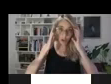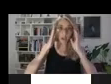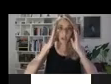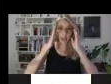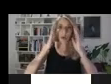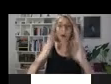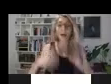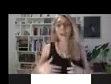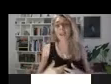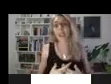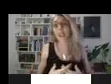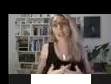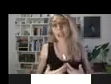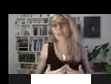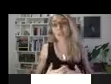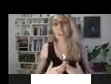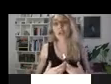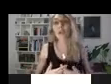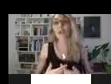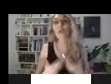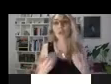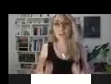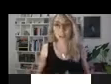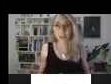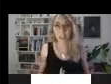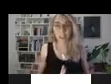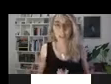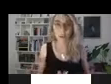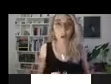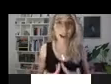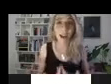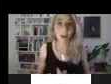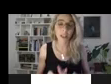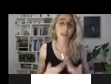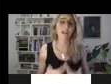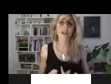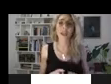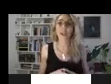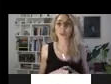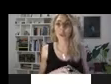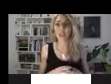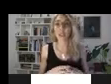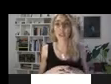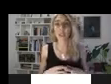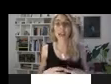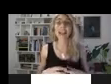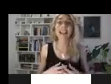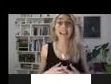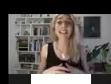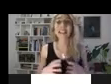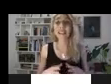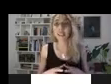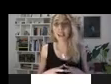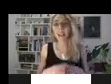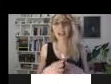actualmente son de las cuales se toman muchísimas referencias sobre los cánones acerca de los cuales seguir.